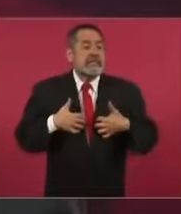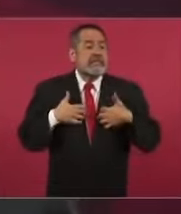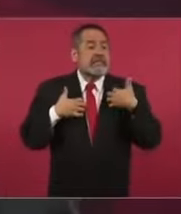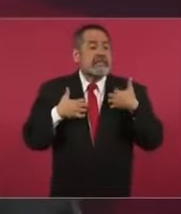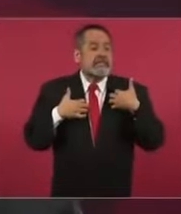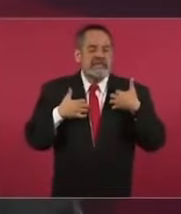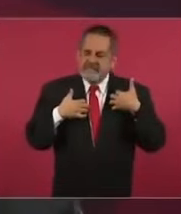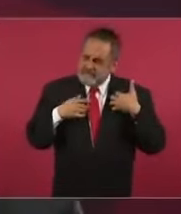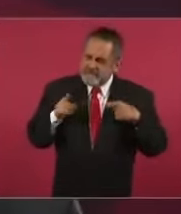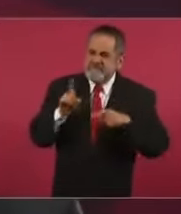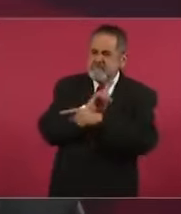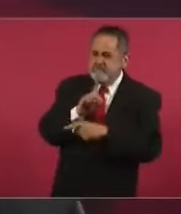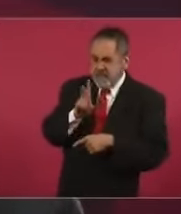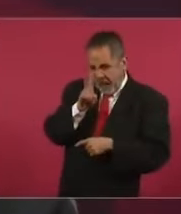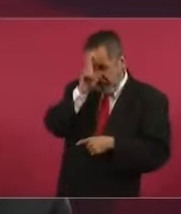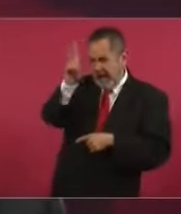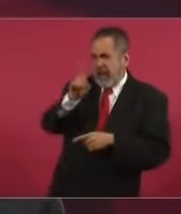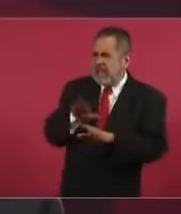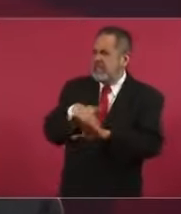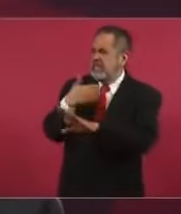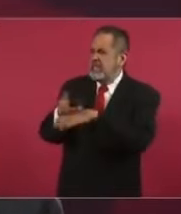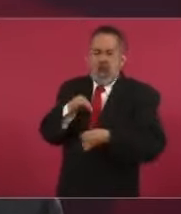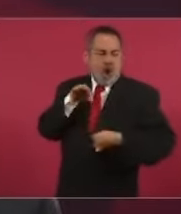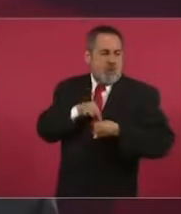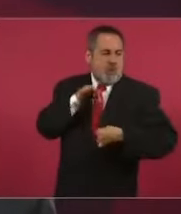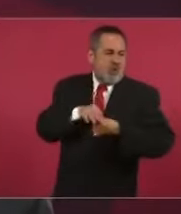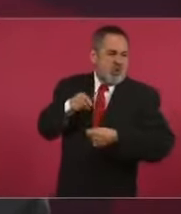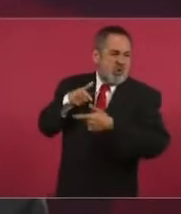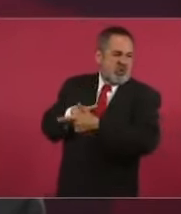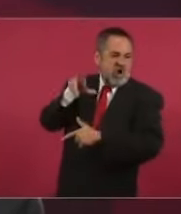pues se vengaron ayer.